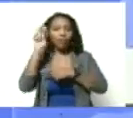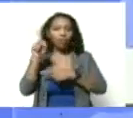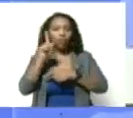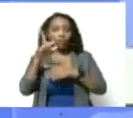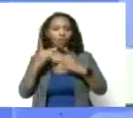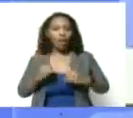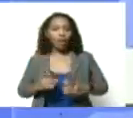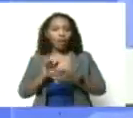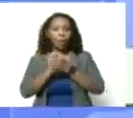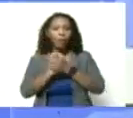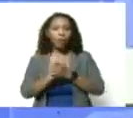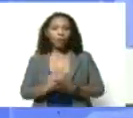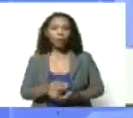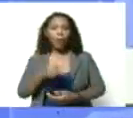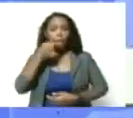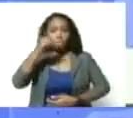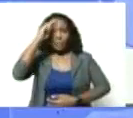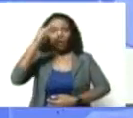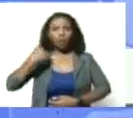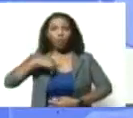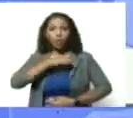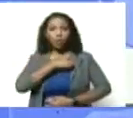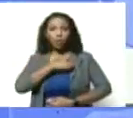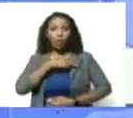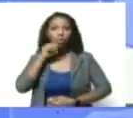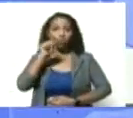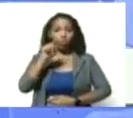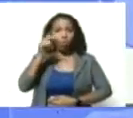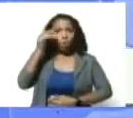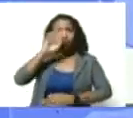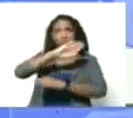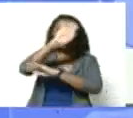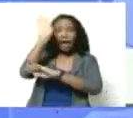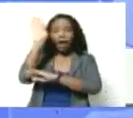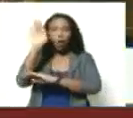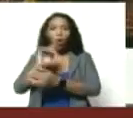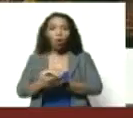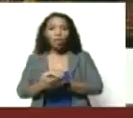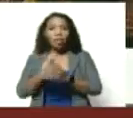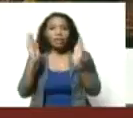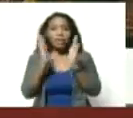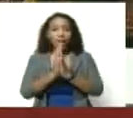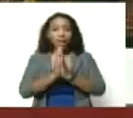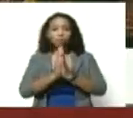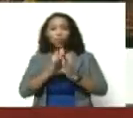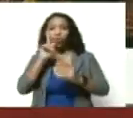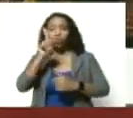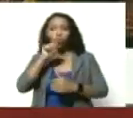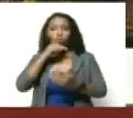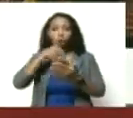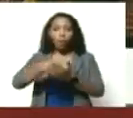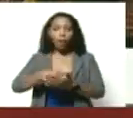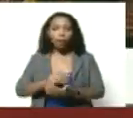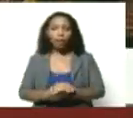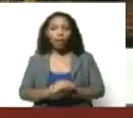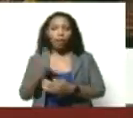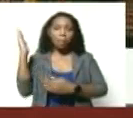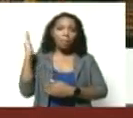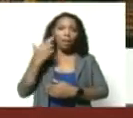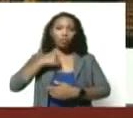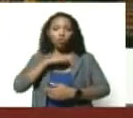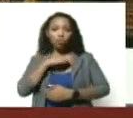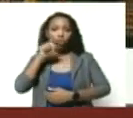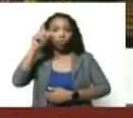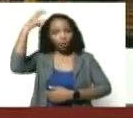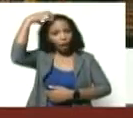descanso, querido amigo. Padre nuestro que estás en el cielo, santificado sea tu nombre, venga a nosotros tu